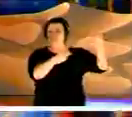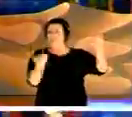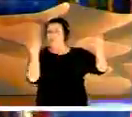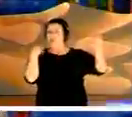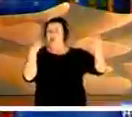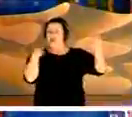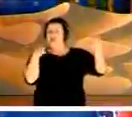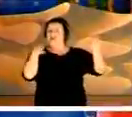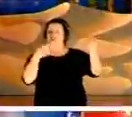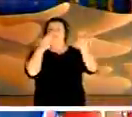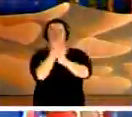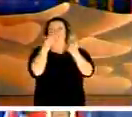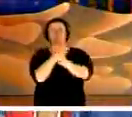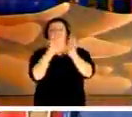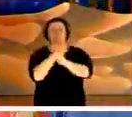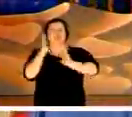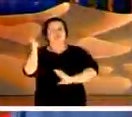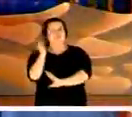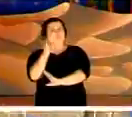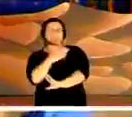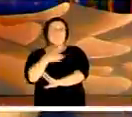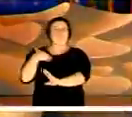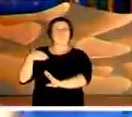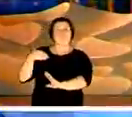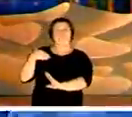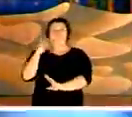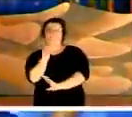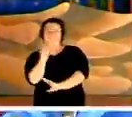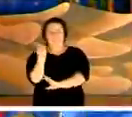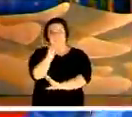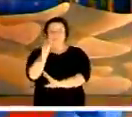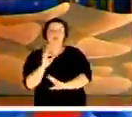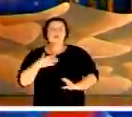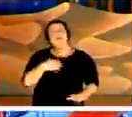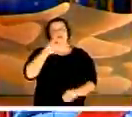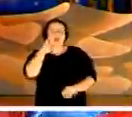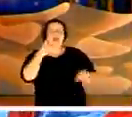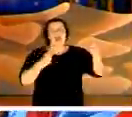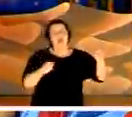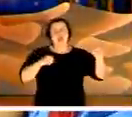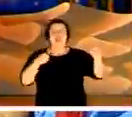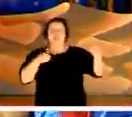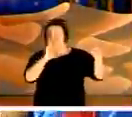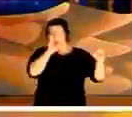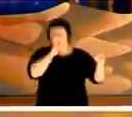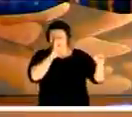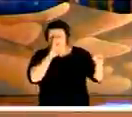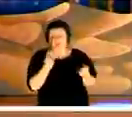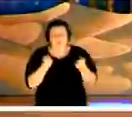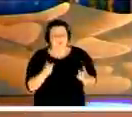intenté no darle caña. A ver, para que los cultos, si todos saben que